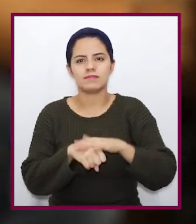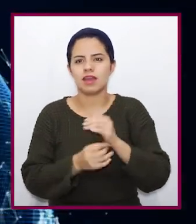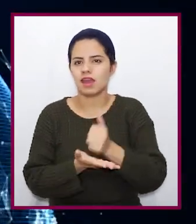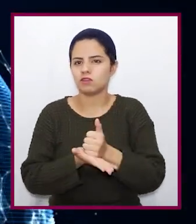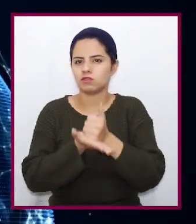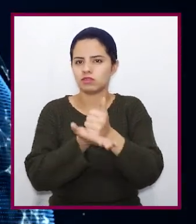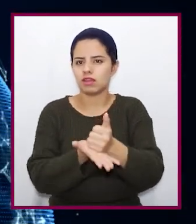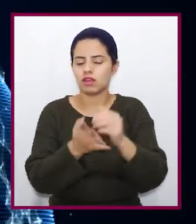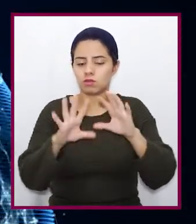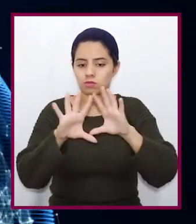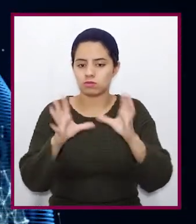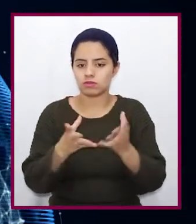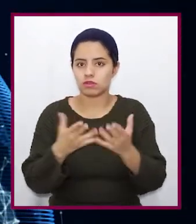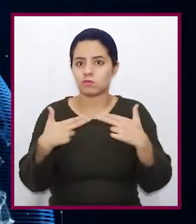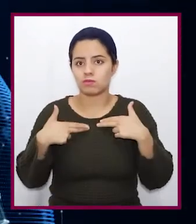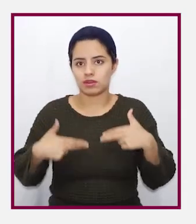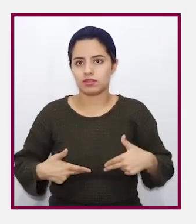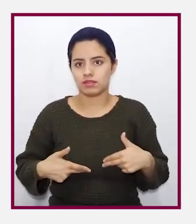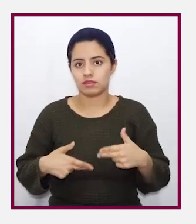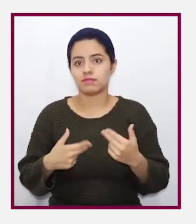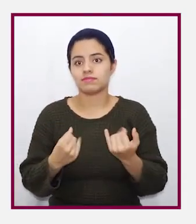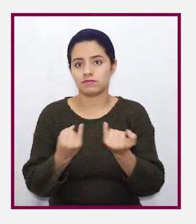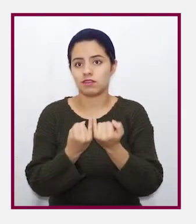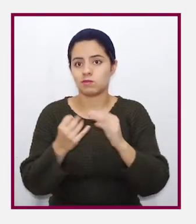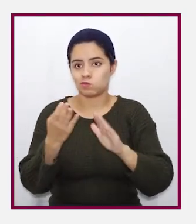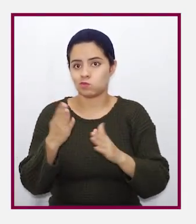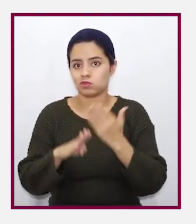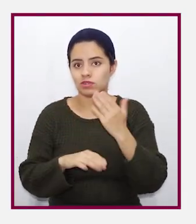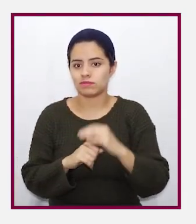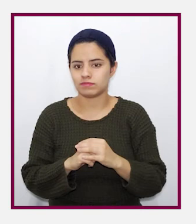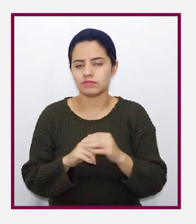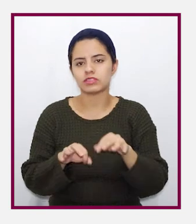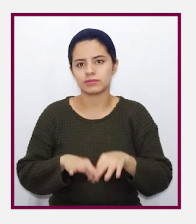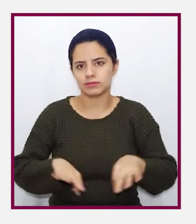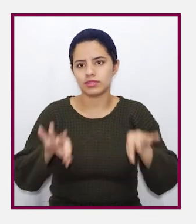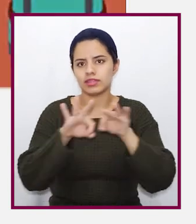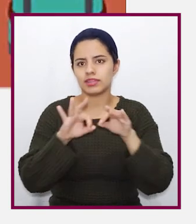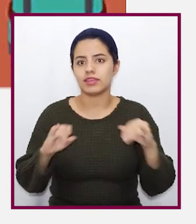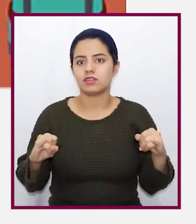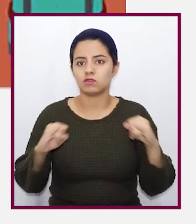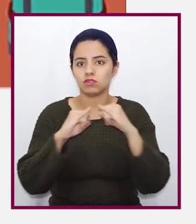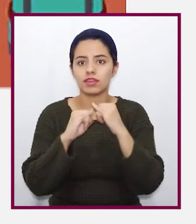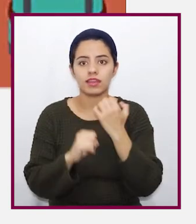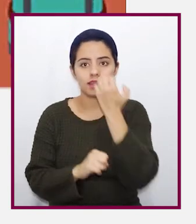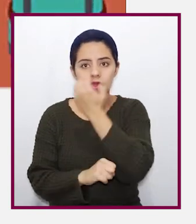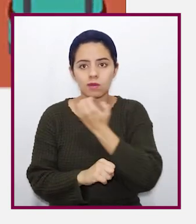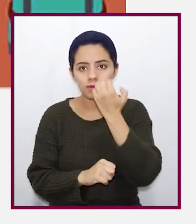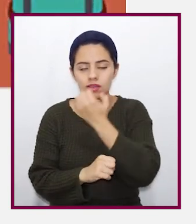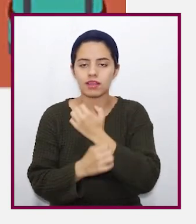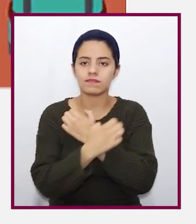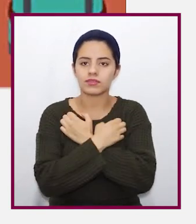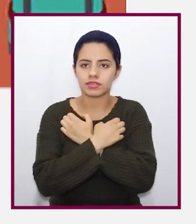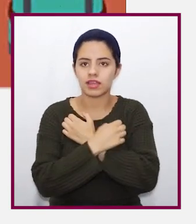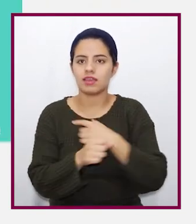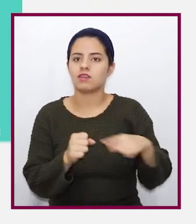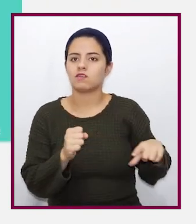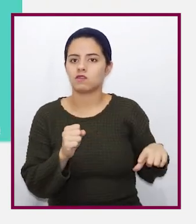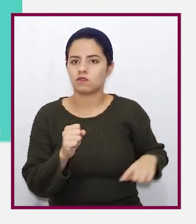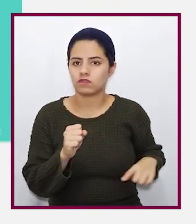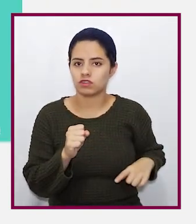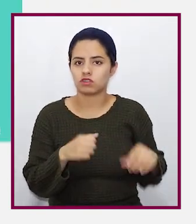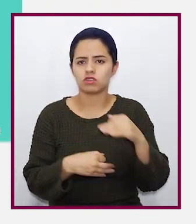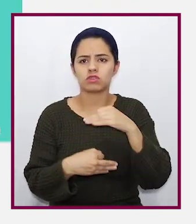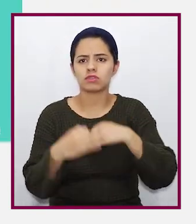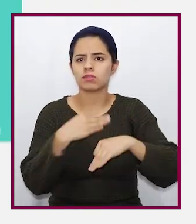humanidad y tal vez al mundo entero. Es muy importante que las instituciones educativas, gubernamentales y la sociedad en